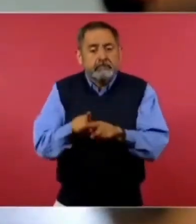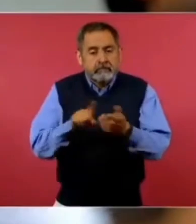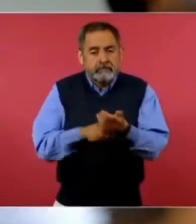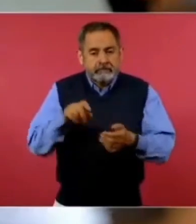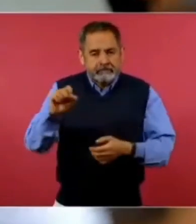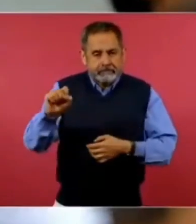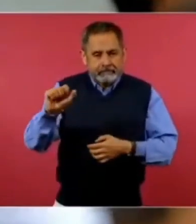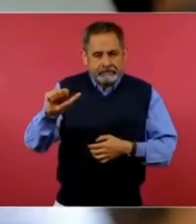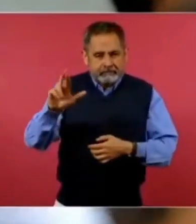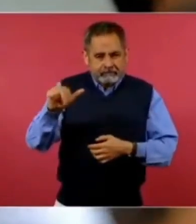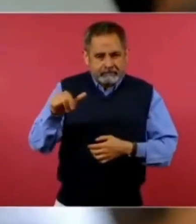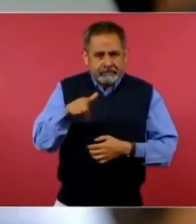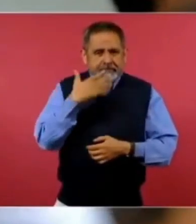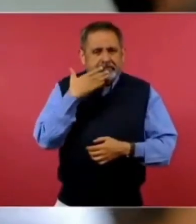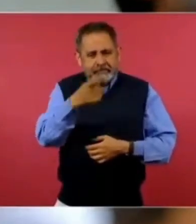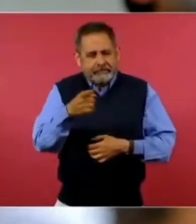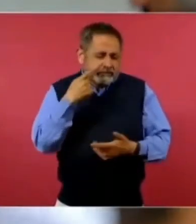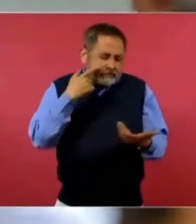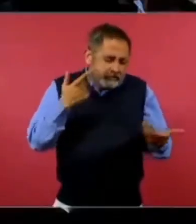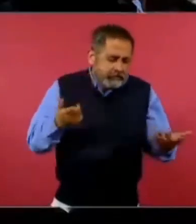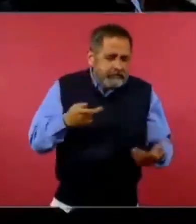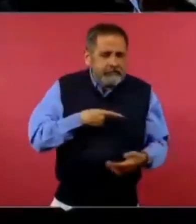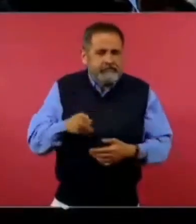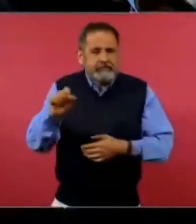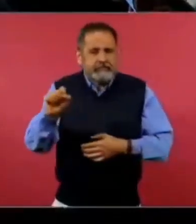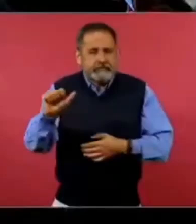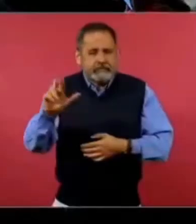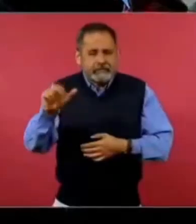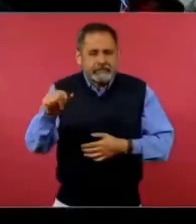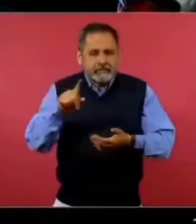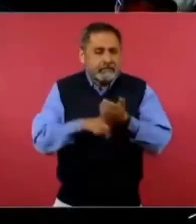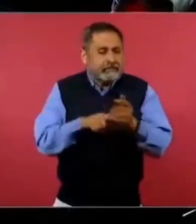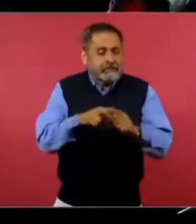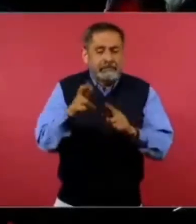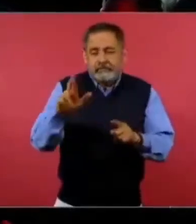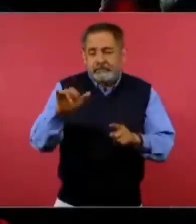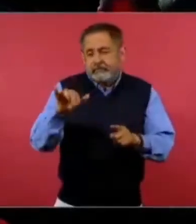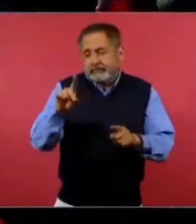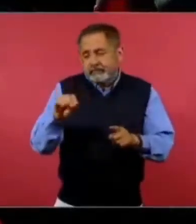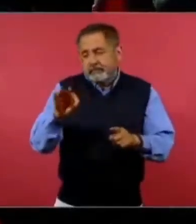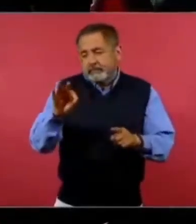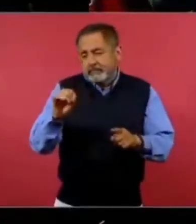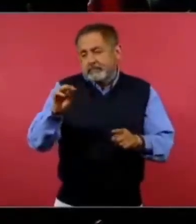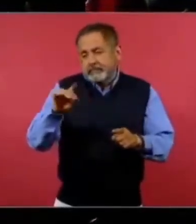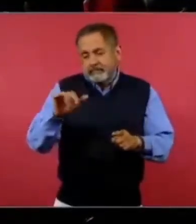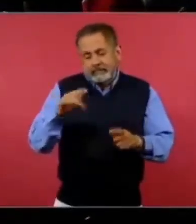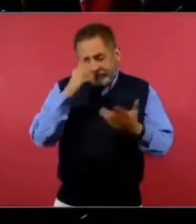Sara, fíjese la pobre Sara ahí en Radio Fórmula.